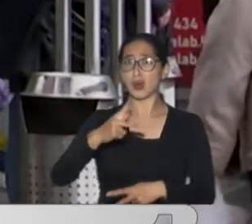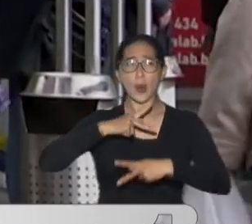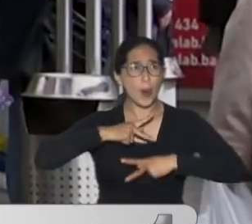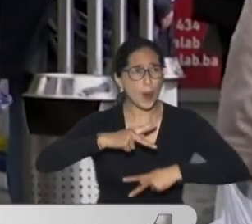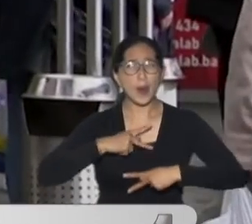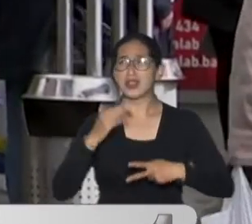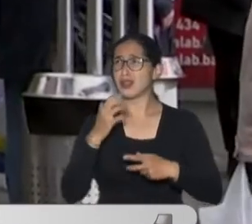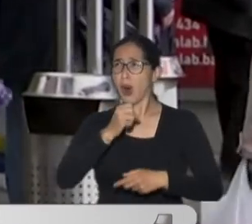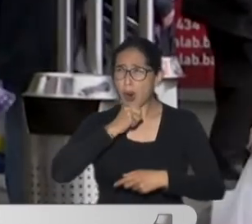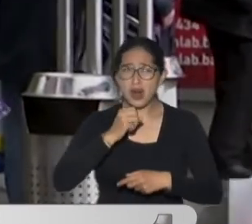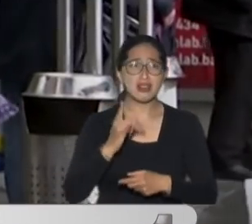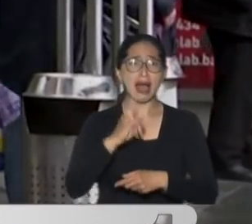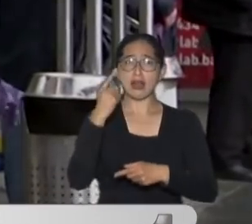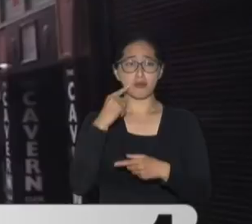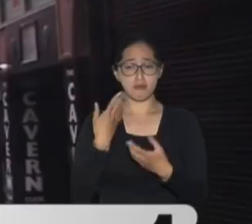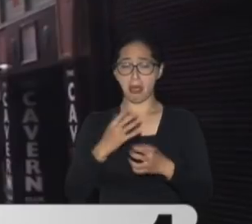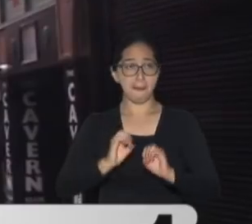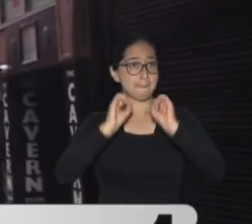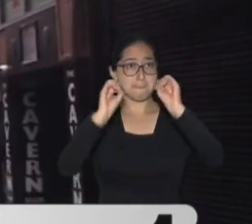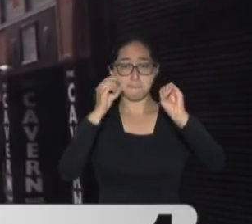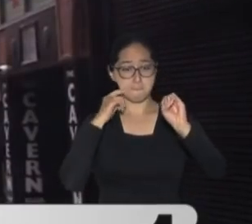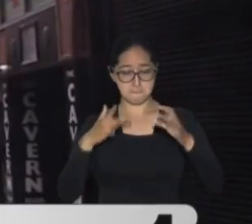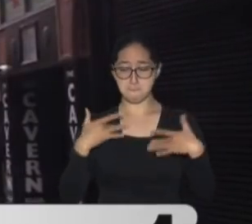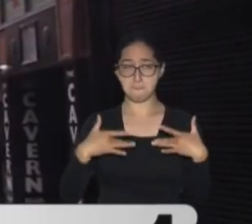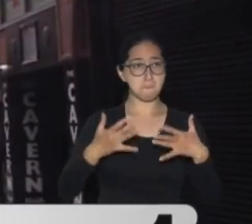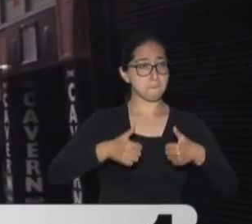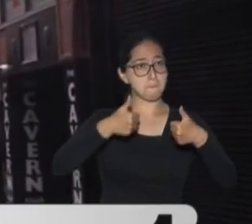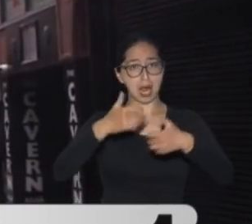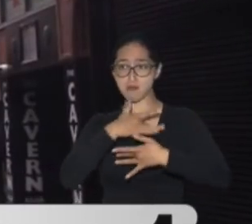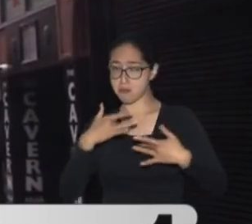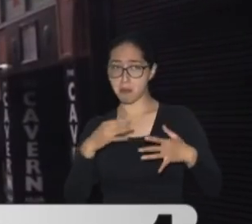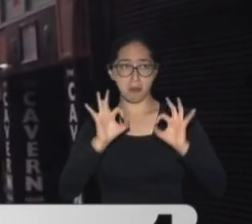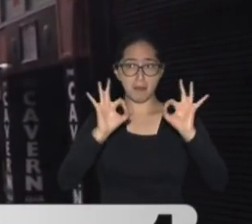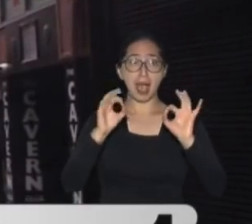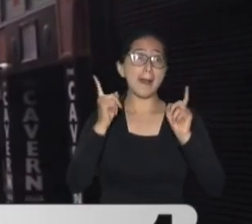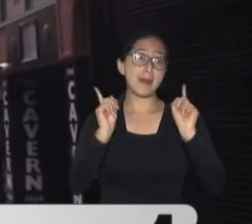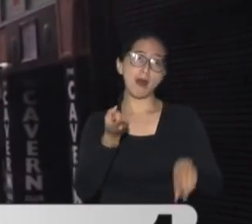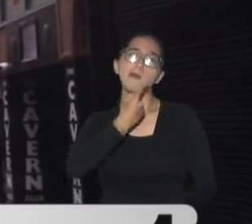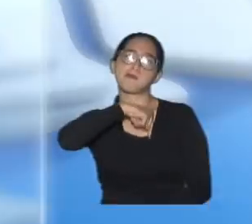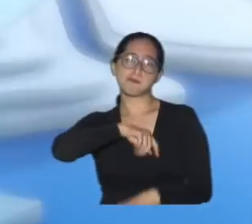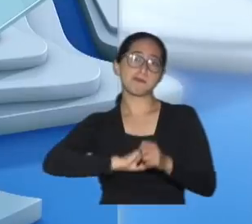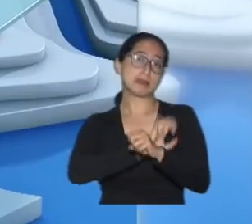mientras a nivel mundial se han reportado 1,1 millones de muertes por coronavirus.